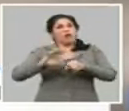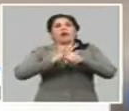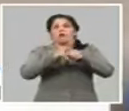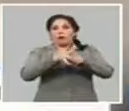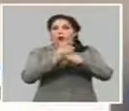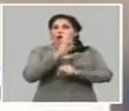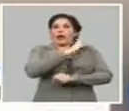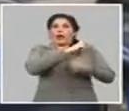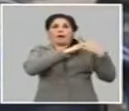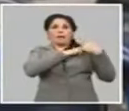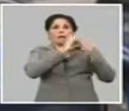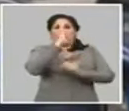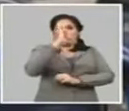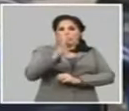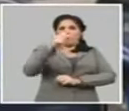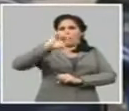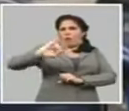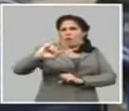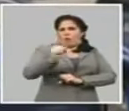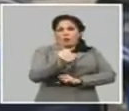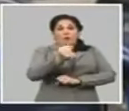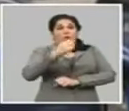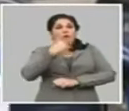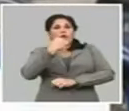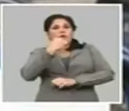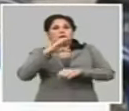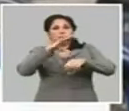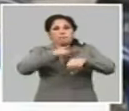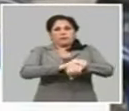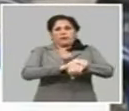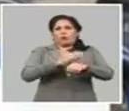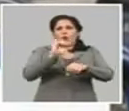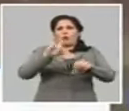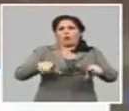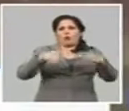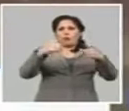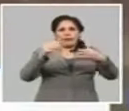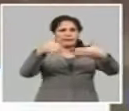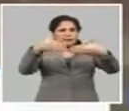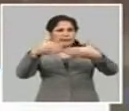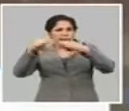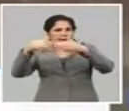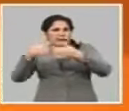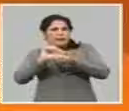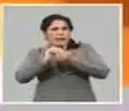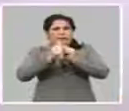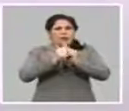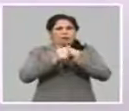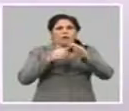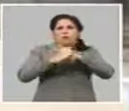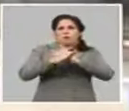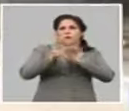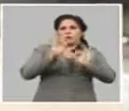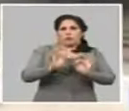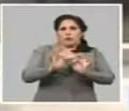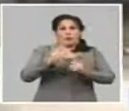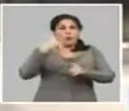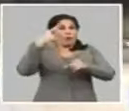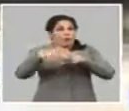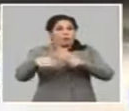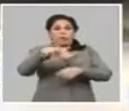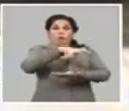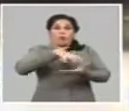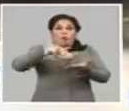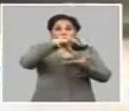no respetan la cuarentena también en alicante la policía ha detenido a un hombre por incumplir con el cierre de instalaciones deportivas en un hang el epicentro